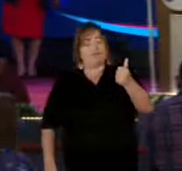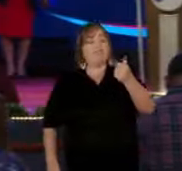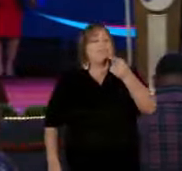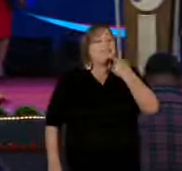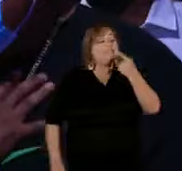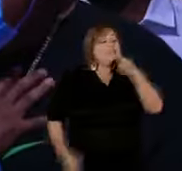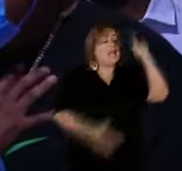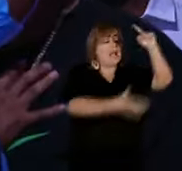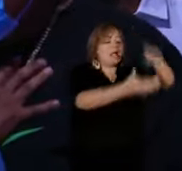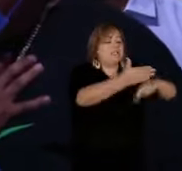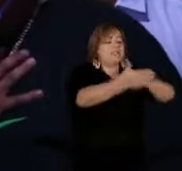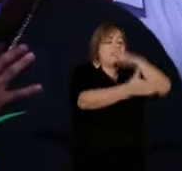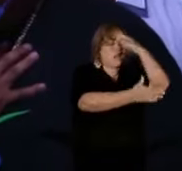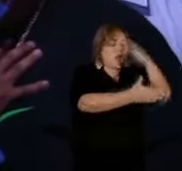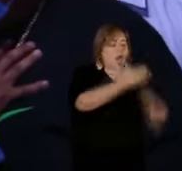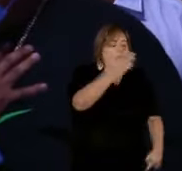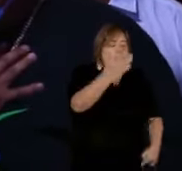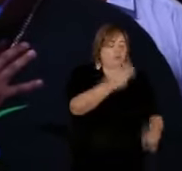Espíritu Santo.